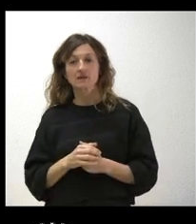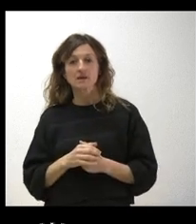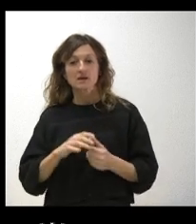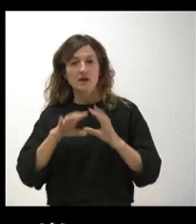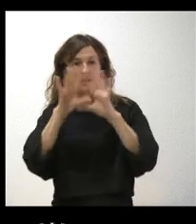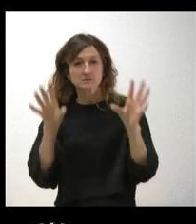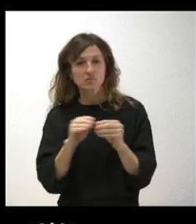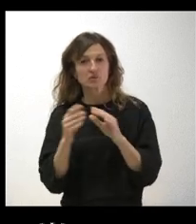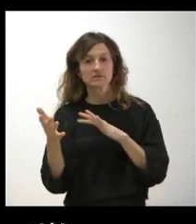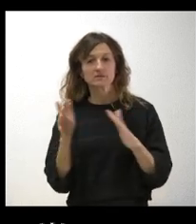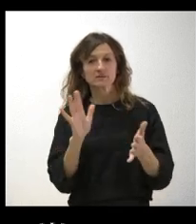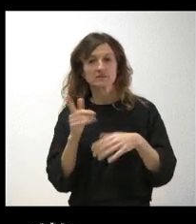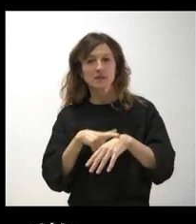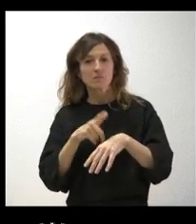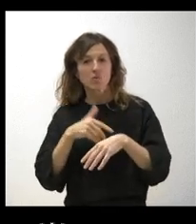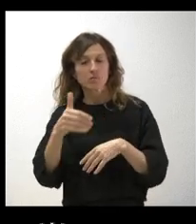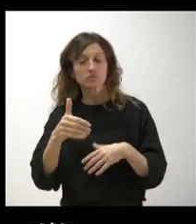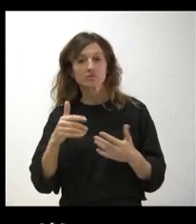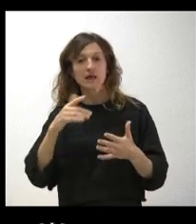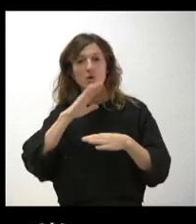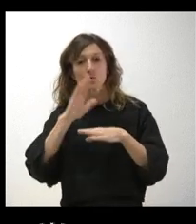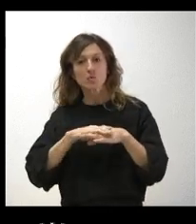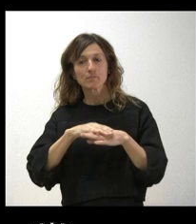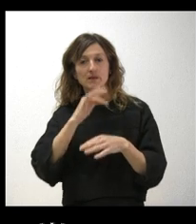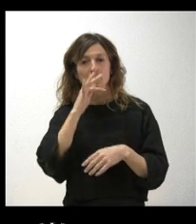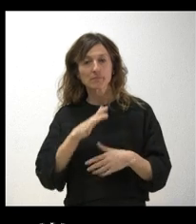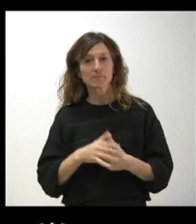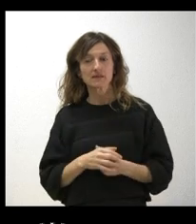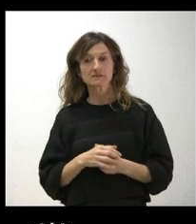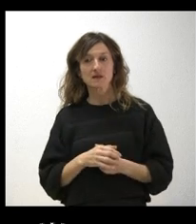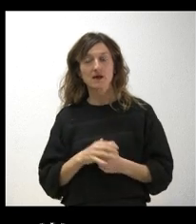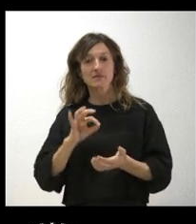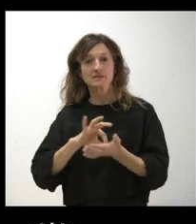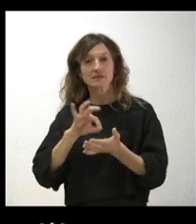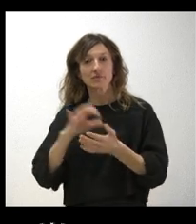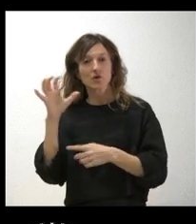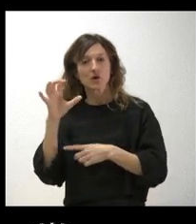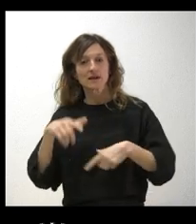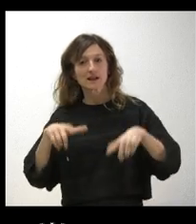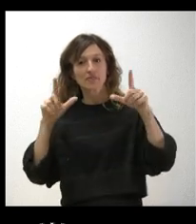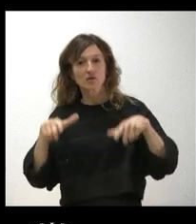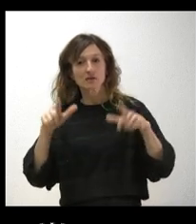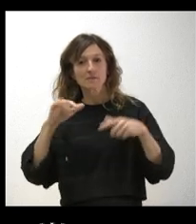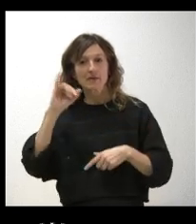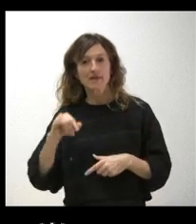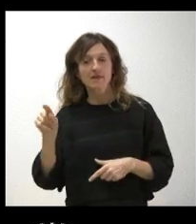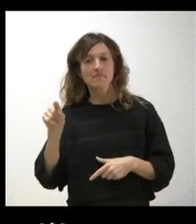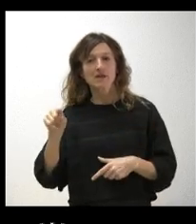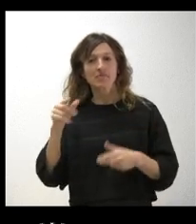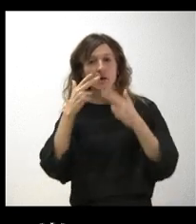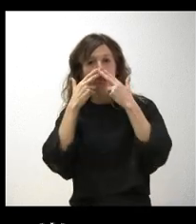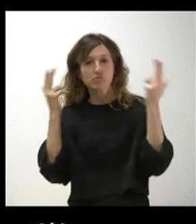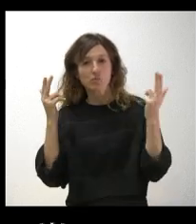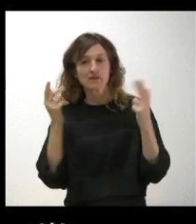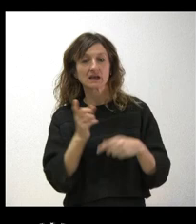eh tienen para que se cumpla La promesa de que ese servicio de de radioterapia para los bercianos sea público y